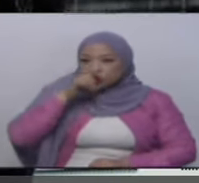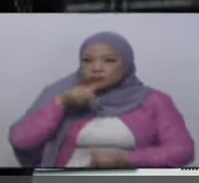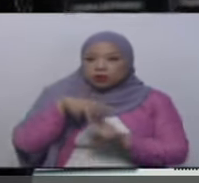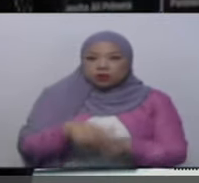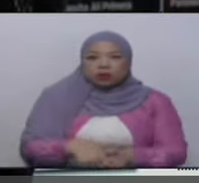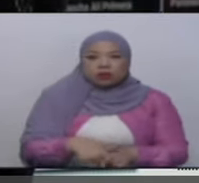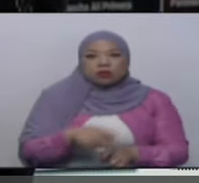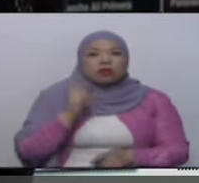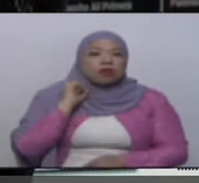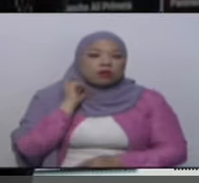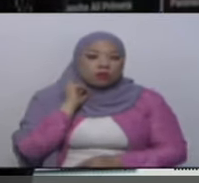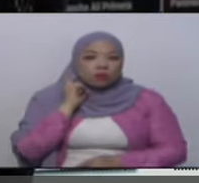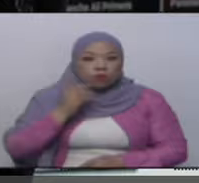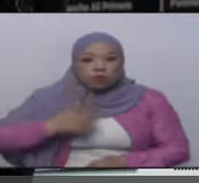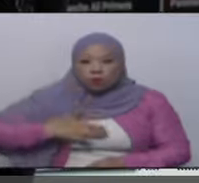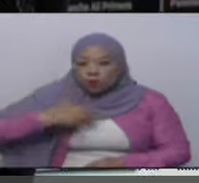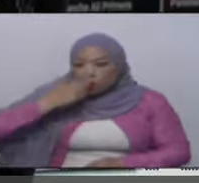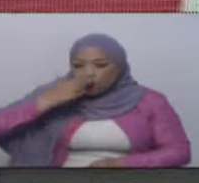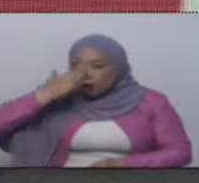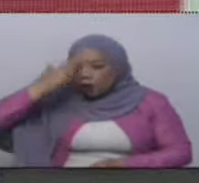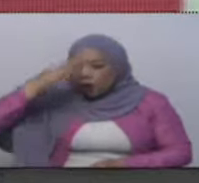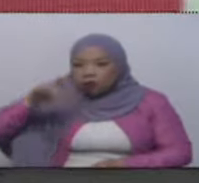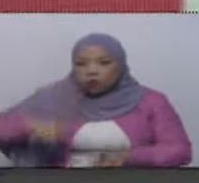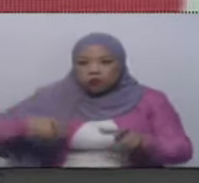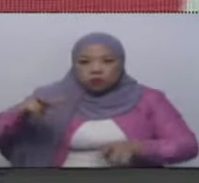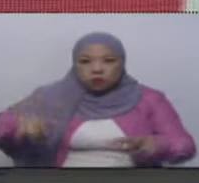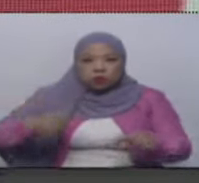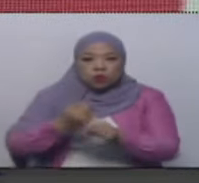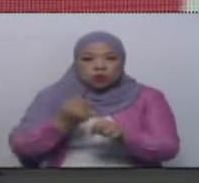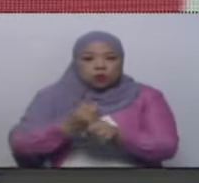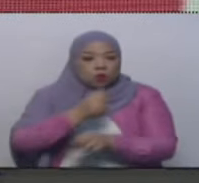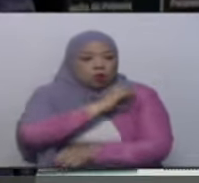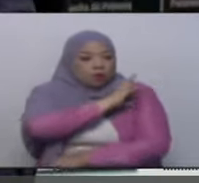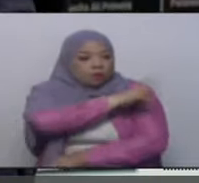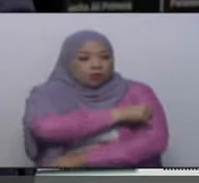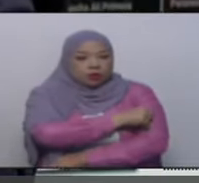antiguo es el pueblo árabe, los palestinos.